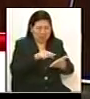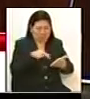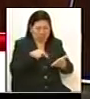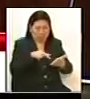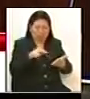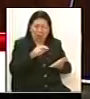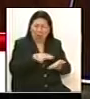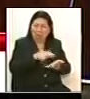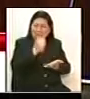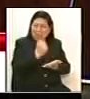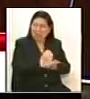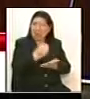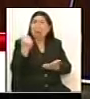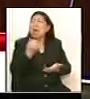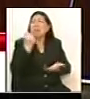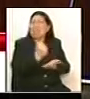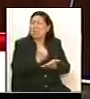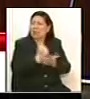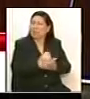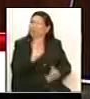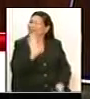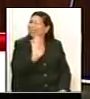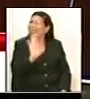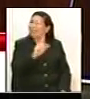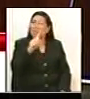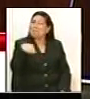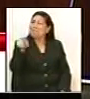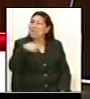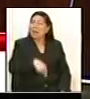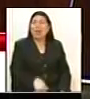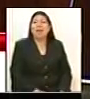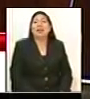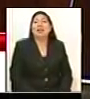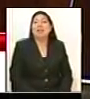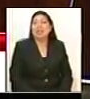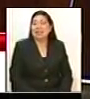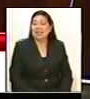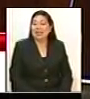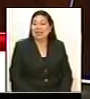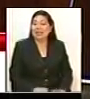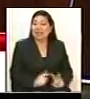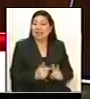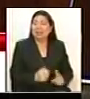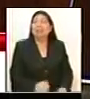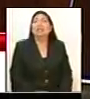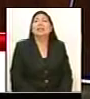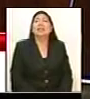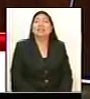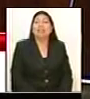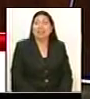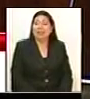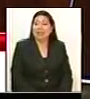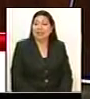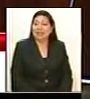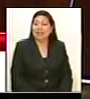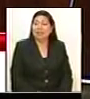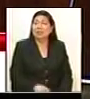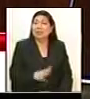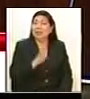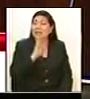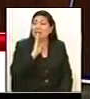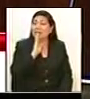que se aprueben al caballazo. Y eso creo que está mal. Ahora, yo quisiera hacer una precisión a la querida colega Araos, por supuesto. Ella habla